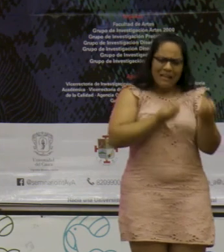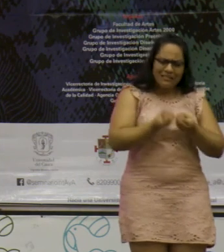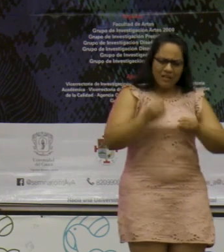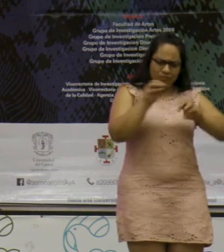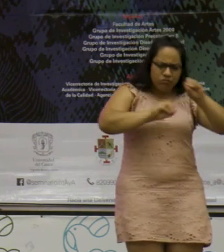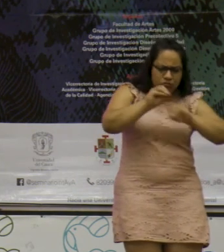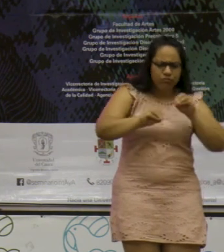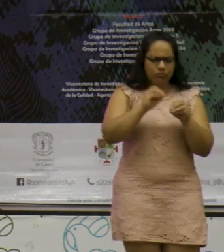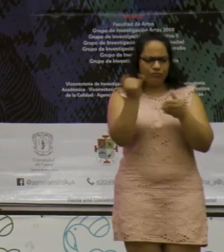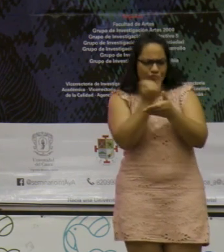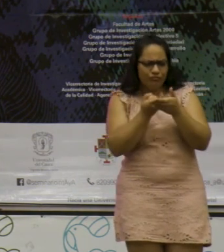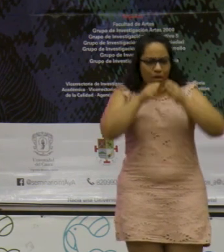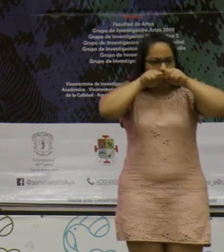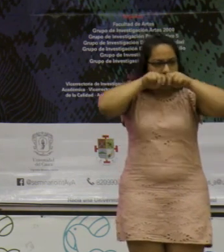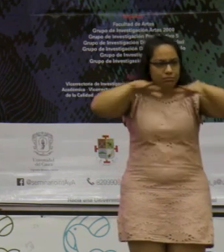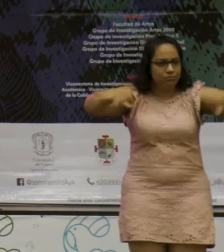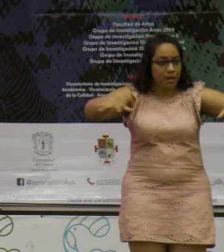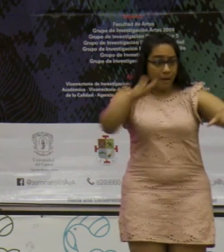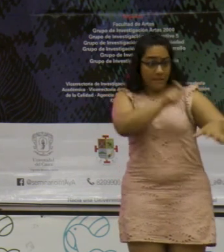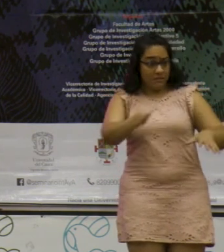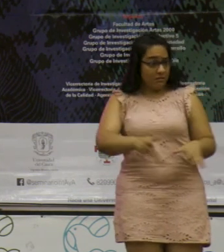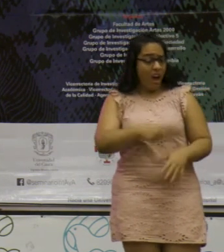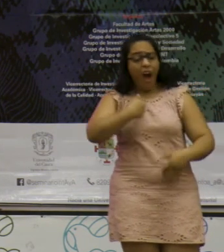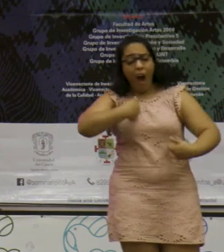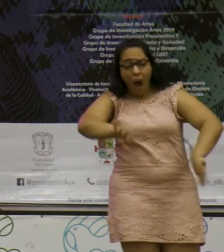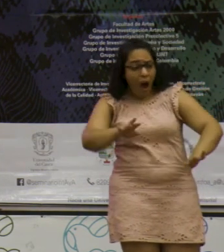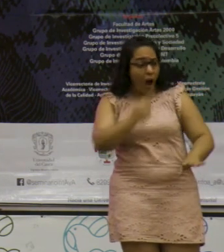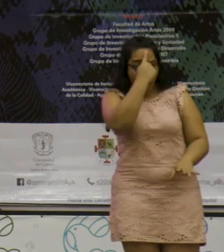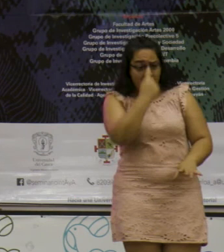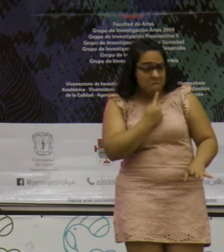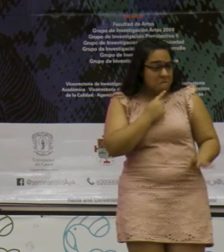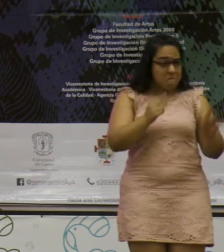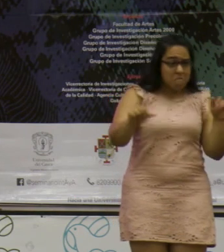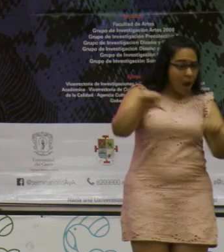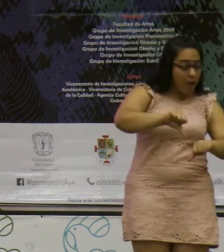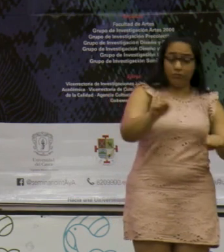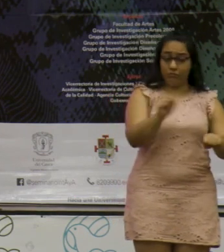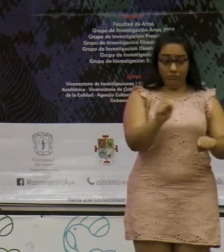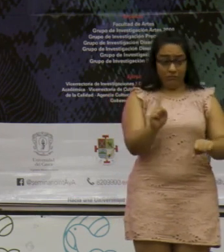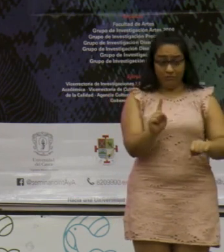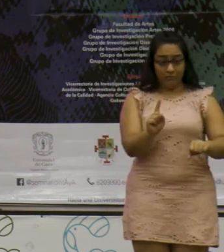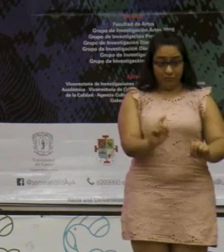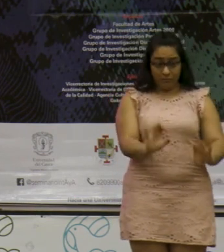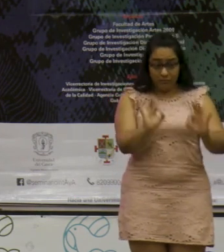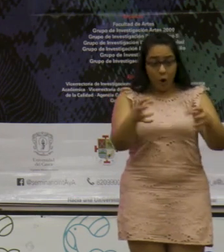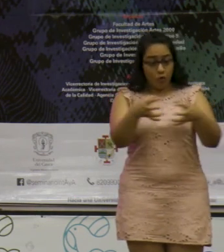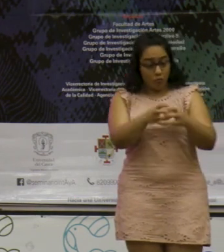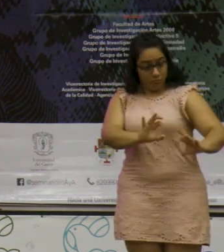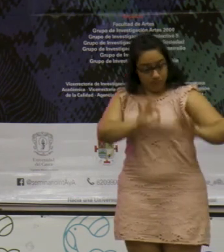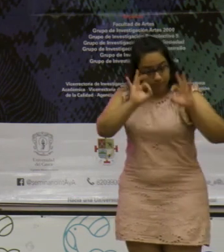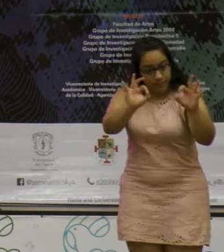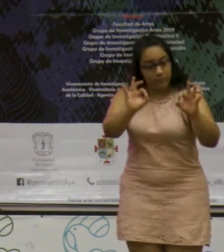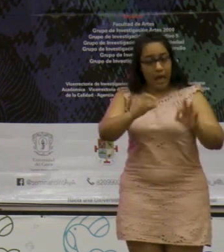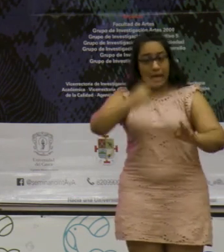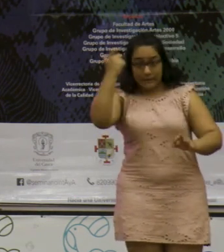poner a circular imágenes. Y no es gente de bajo perfil ni gente de pequeñas academias, si lo que queremos es respaldo académico. O sea, si lo que estamos buscando, no, es que debe ser una cosa